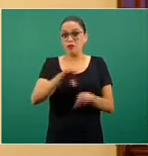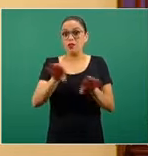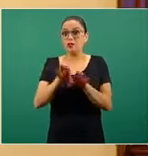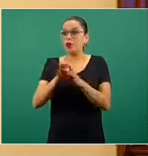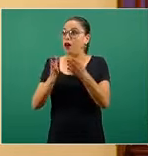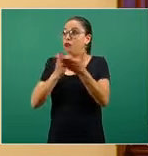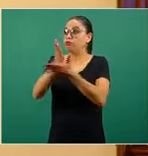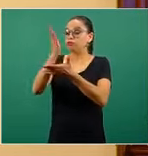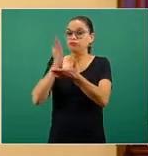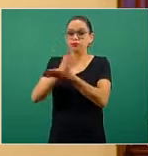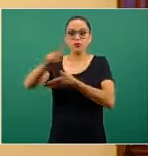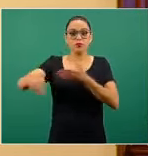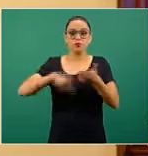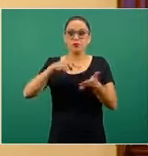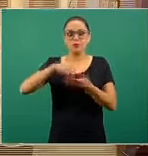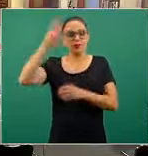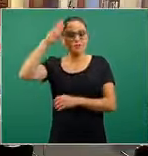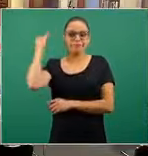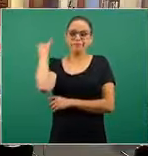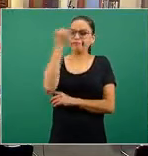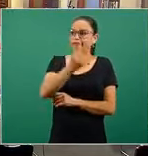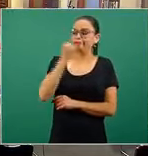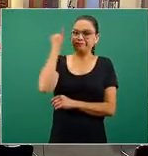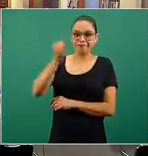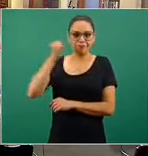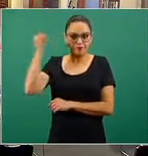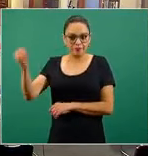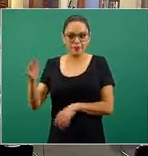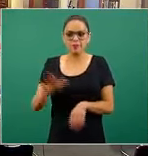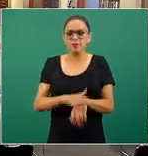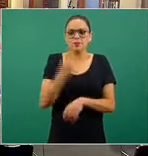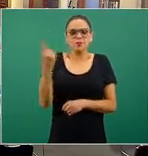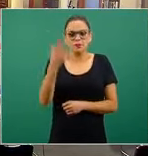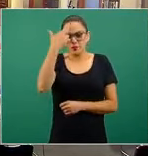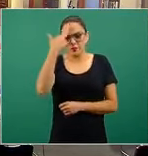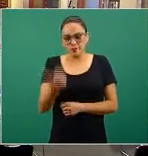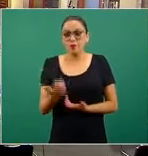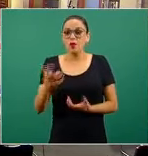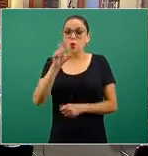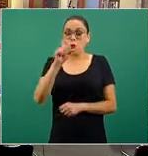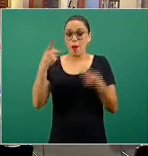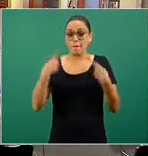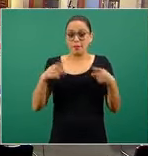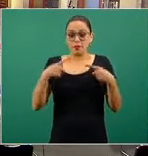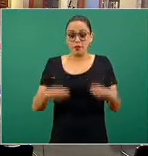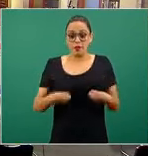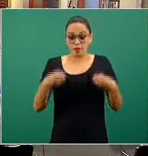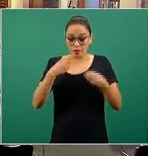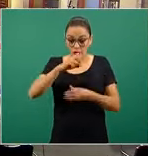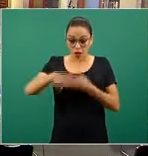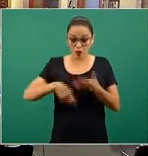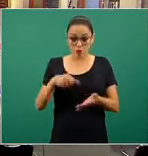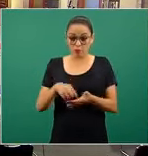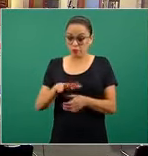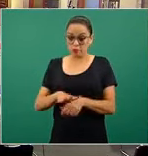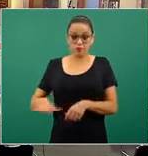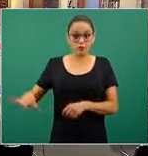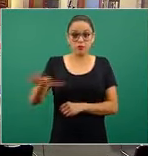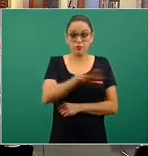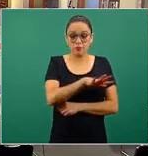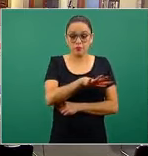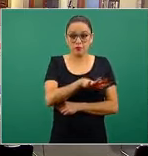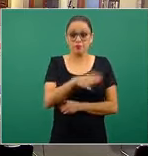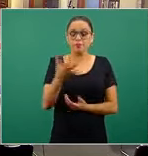áreas rurales o remotas. ¿Por qué? Porque cuando una persona que vive en este tipo de poblaciones, como su nombre lo dice, de